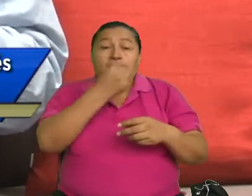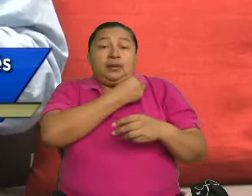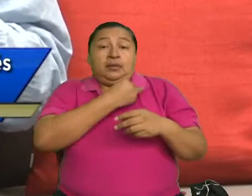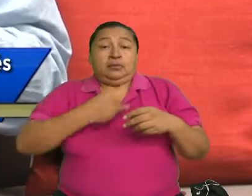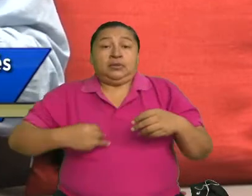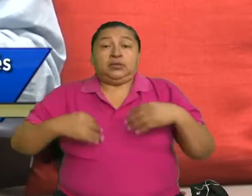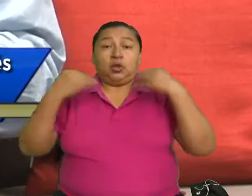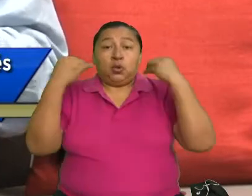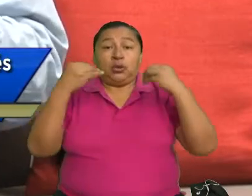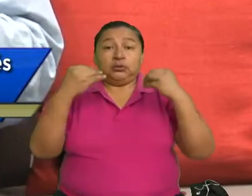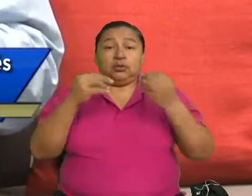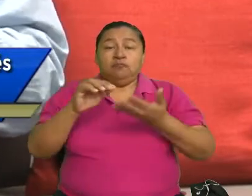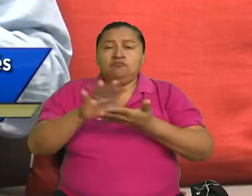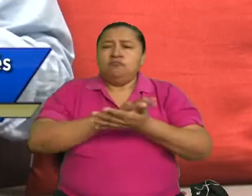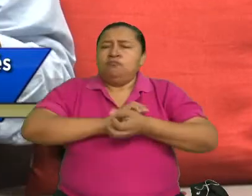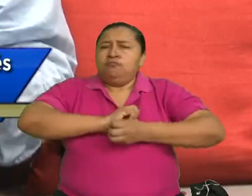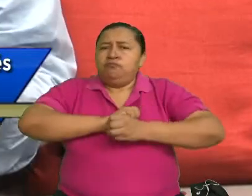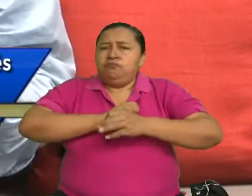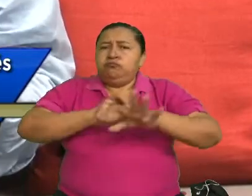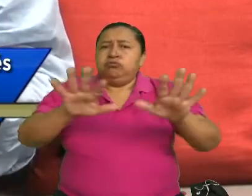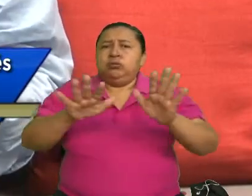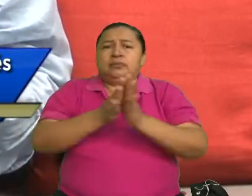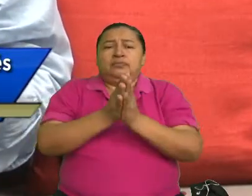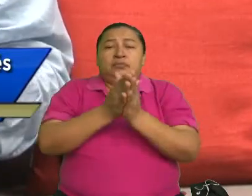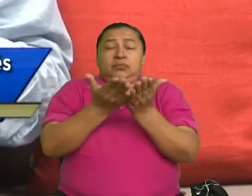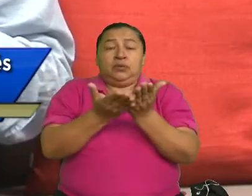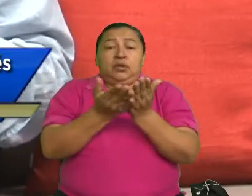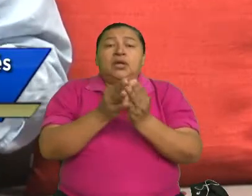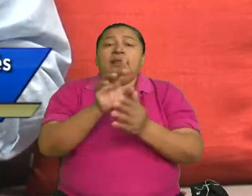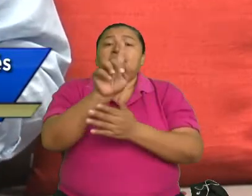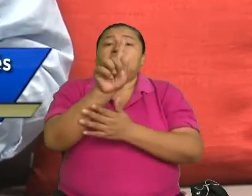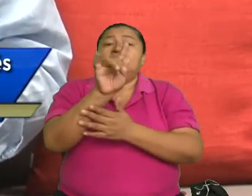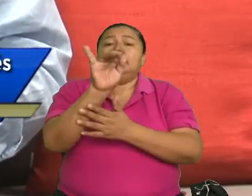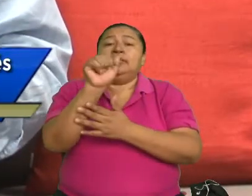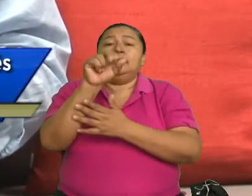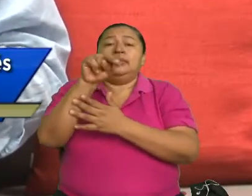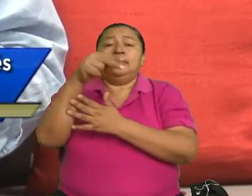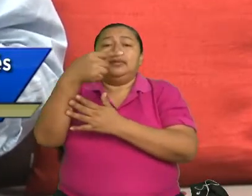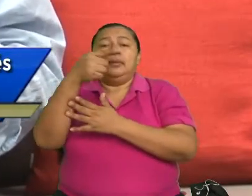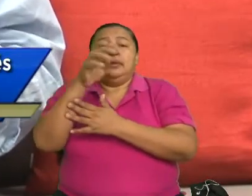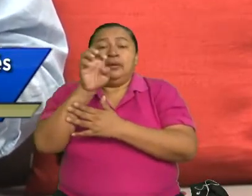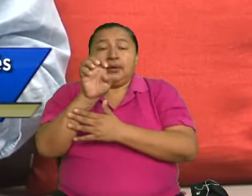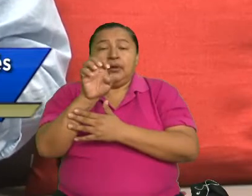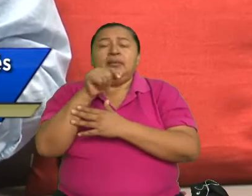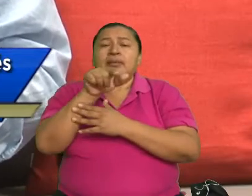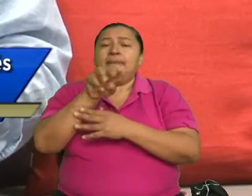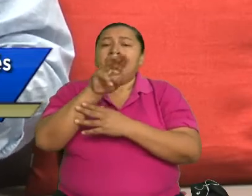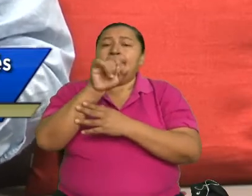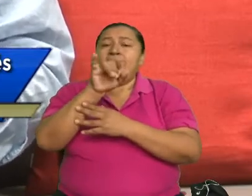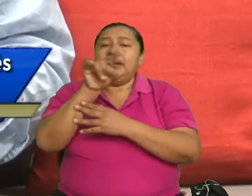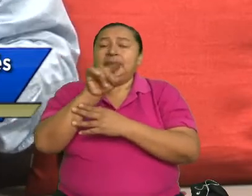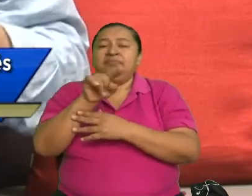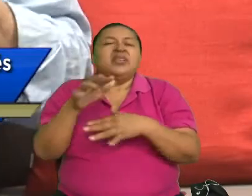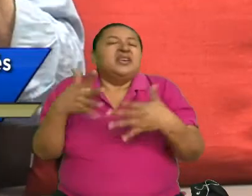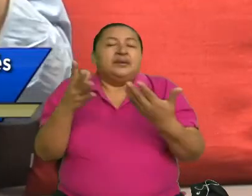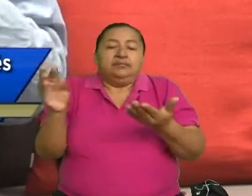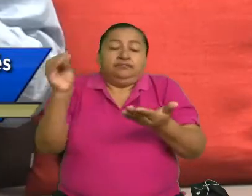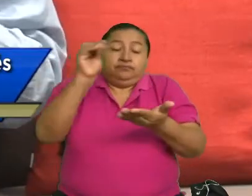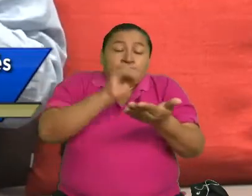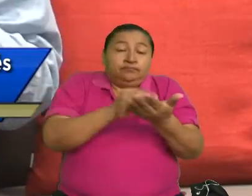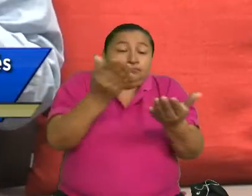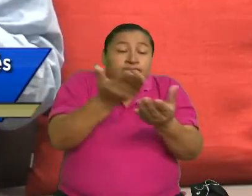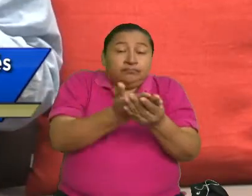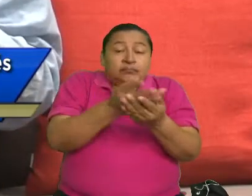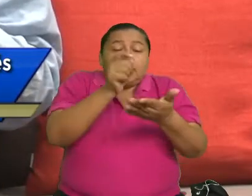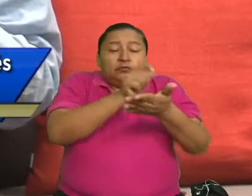ha publicado un libro que se llama El Tiangue del Maíz y es el rescate de todas esas recetas en